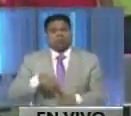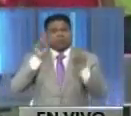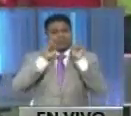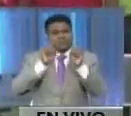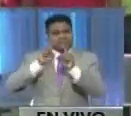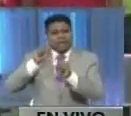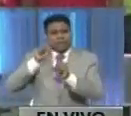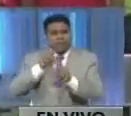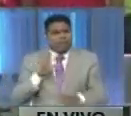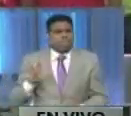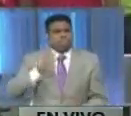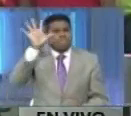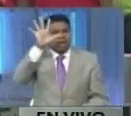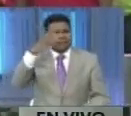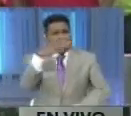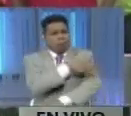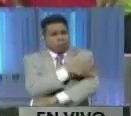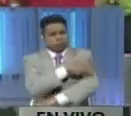tienen patria.